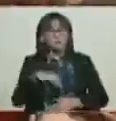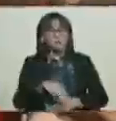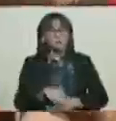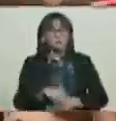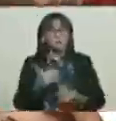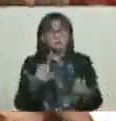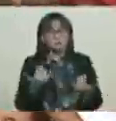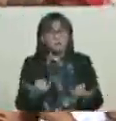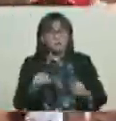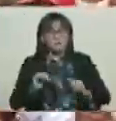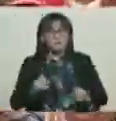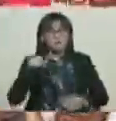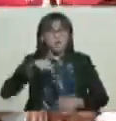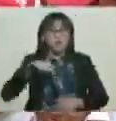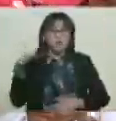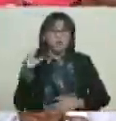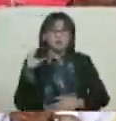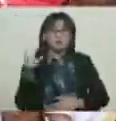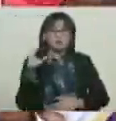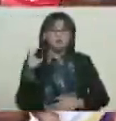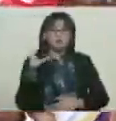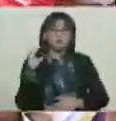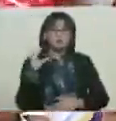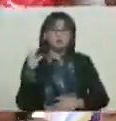empezamos hoy en caracas